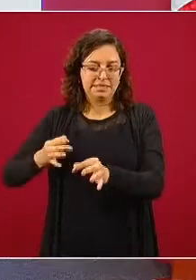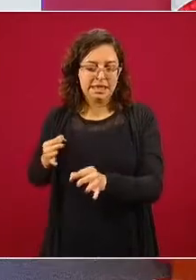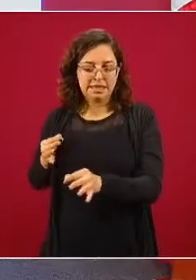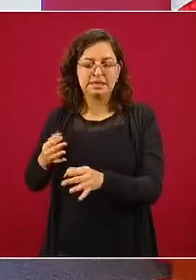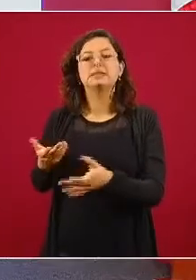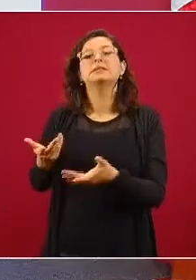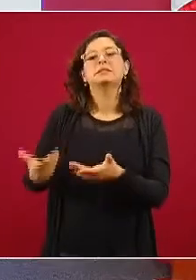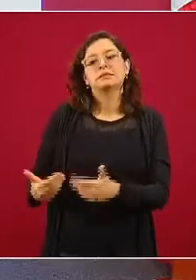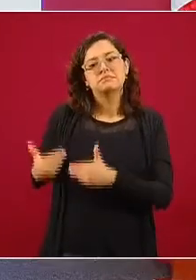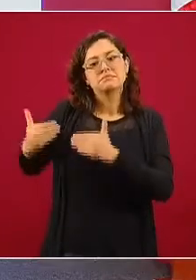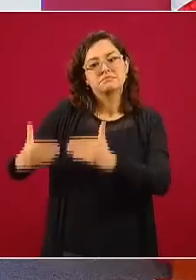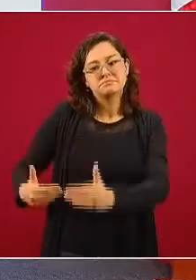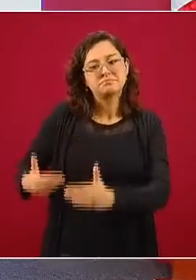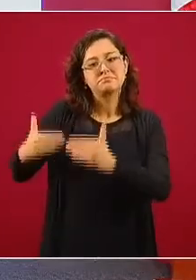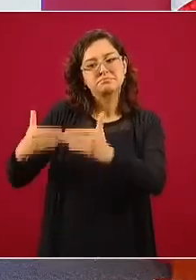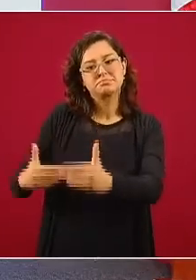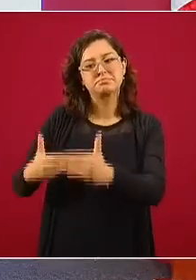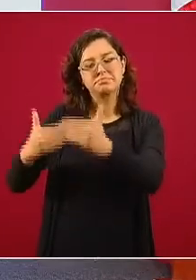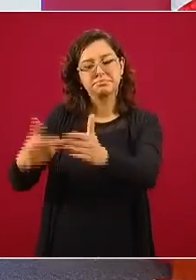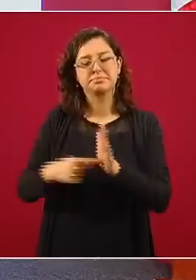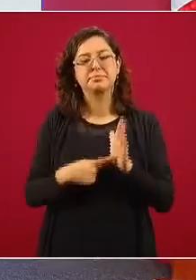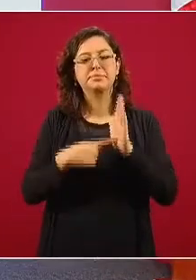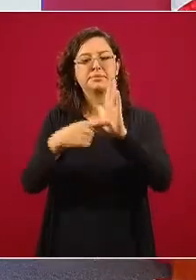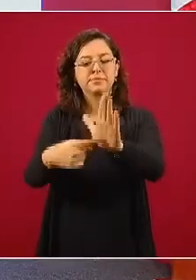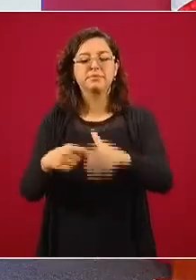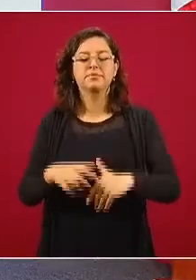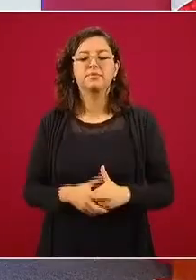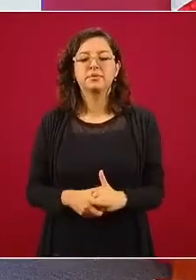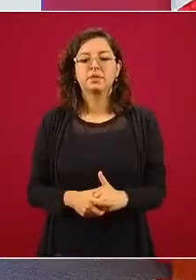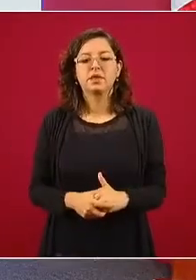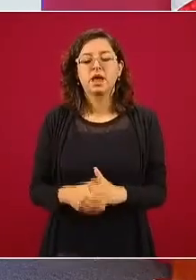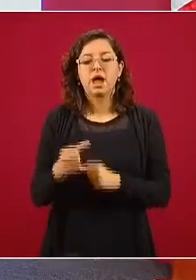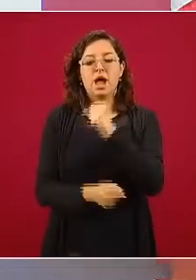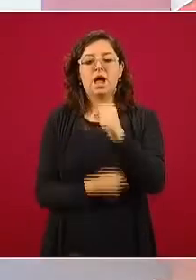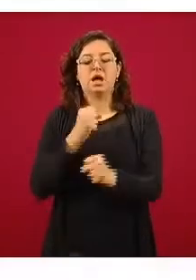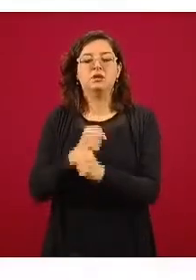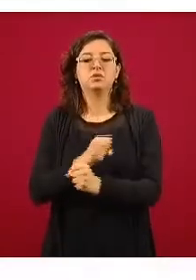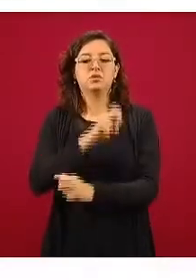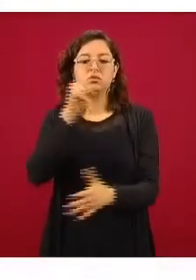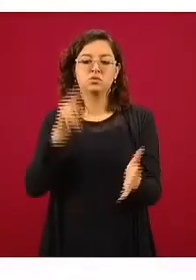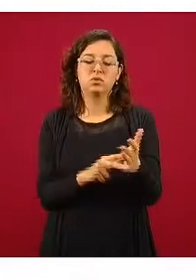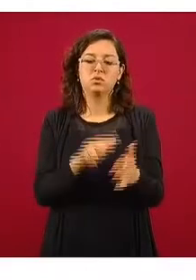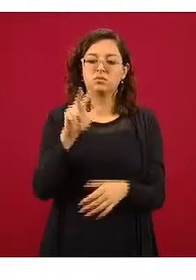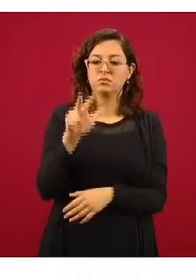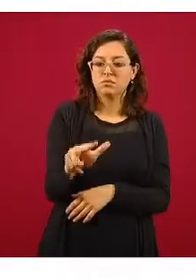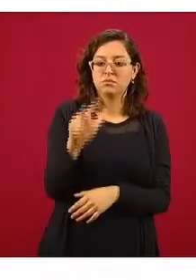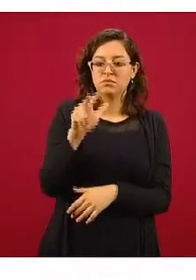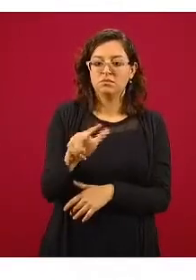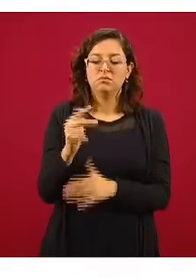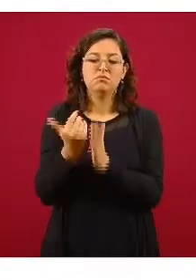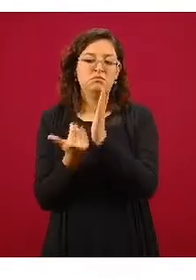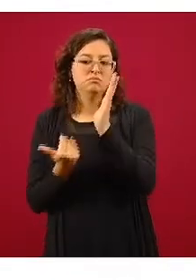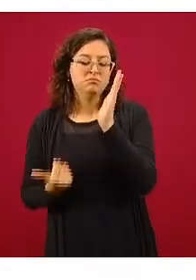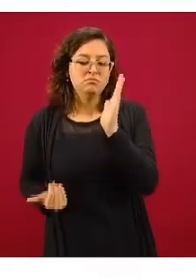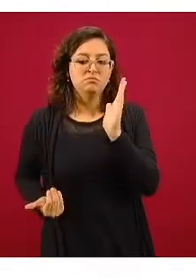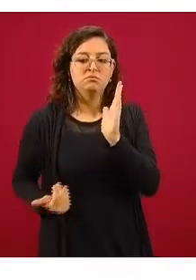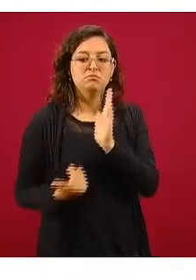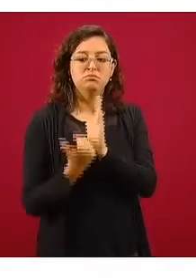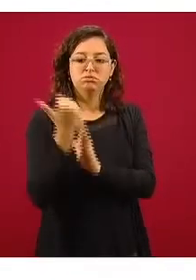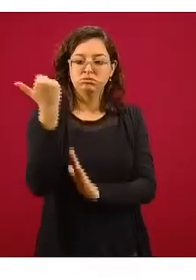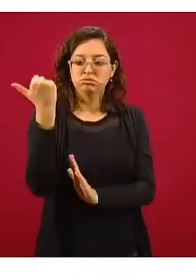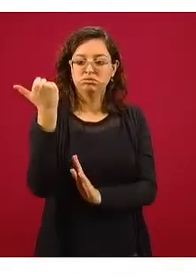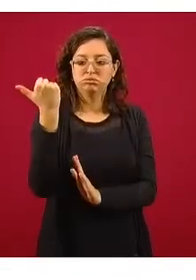total de números. Y tenemos que en relación al 2018 aumentamos